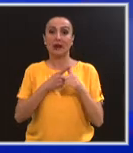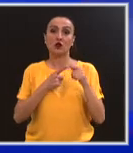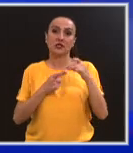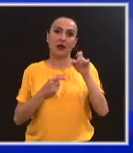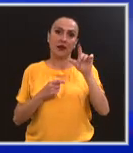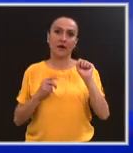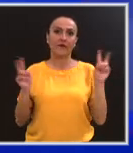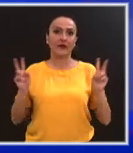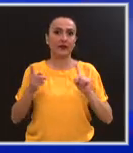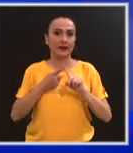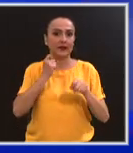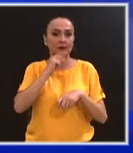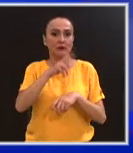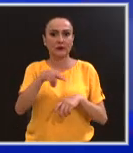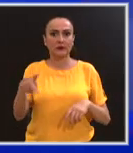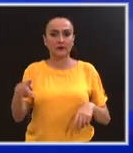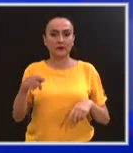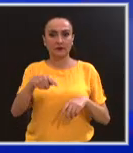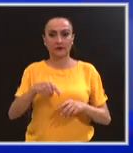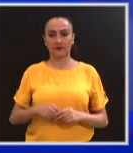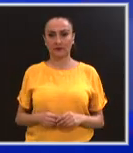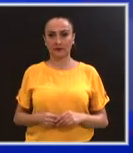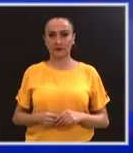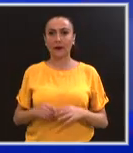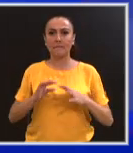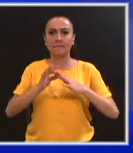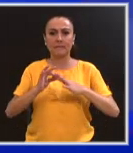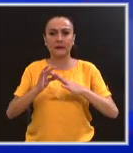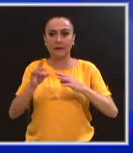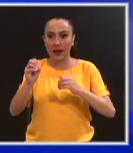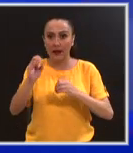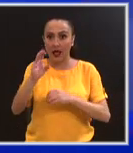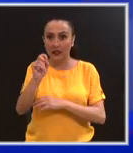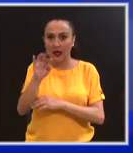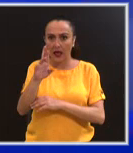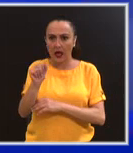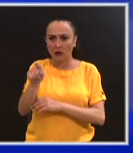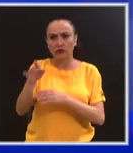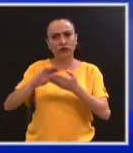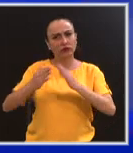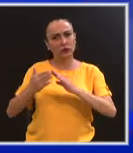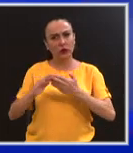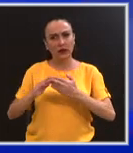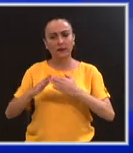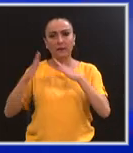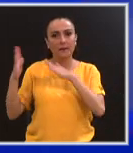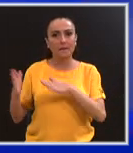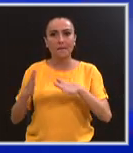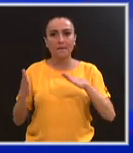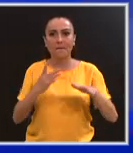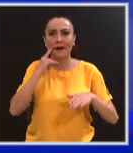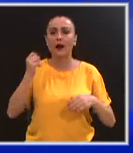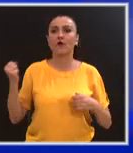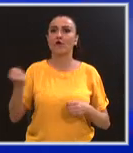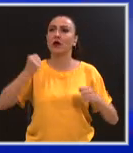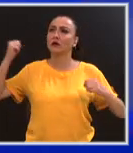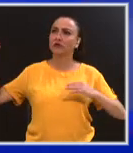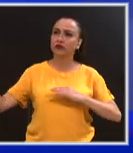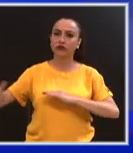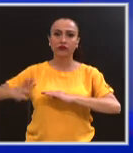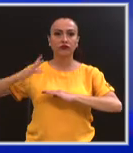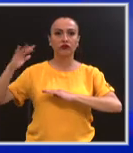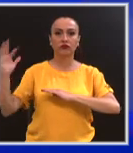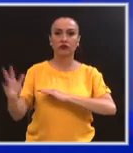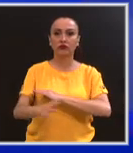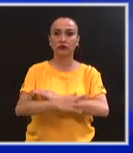vivo desde puntarenas una eh principalmente en Caldera una comunidad que se prepara para el fuerte oleaje para la marea